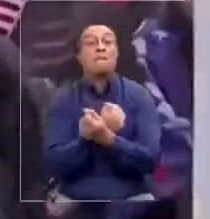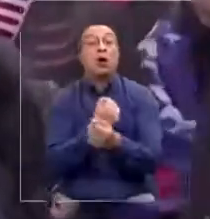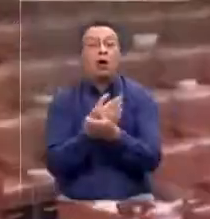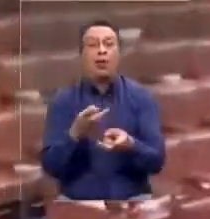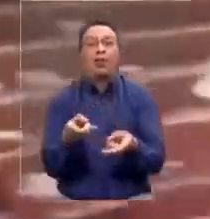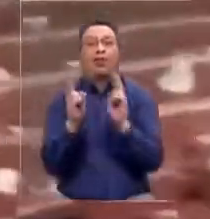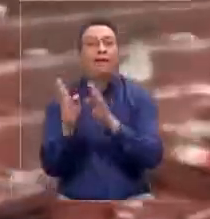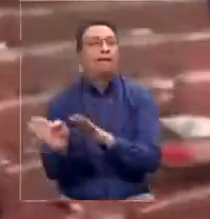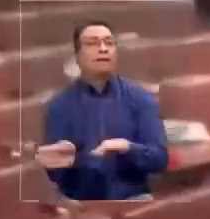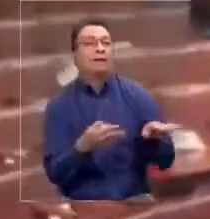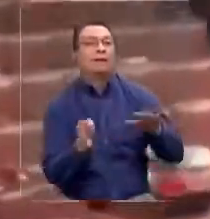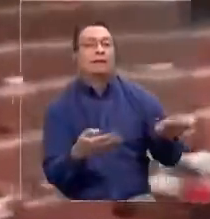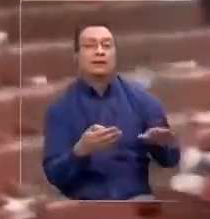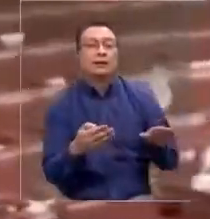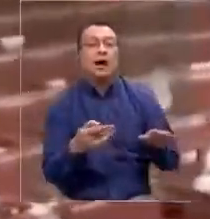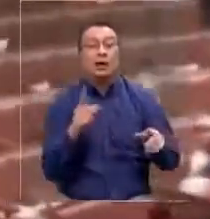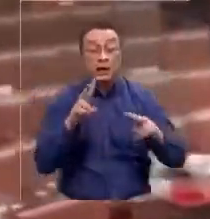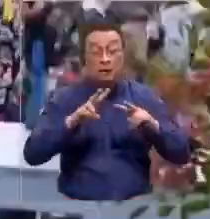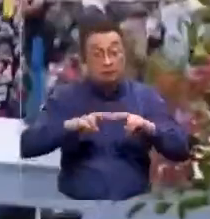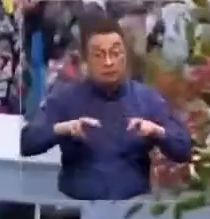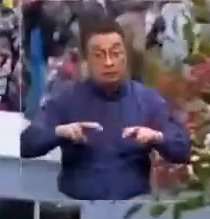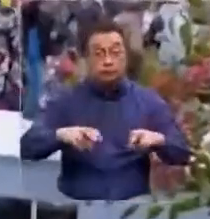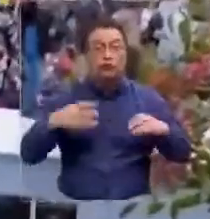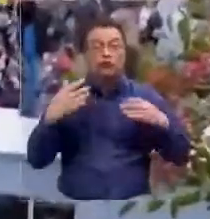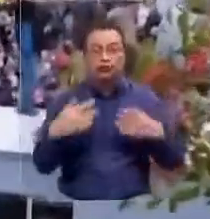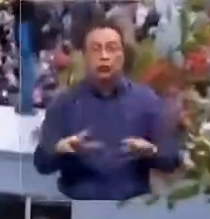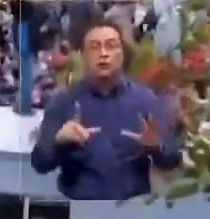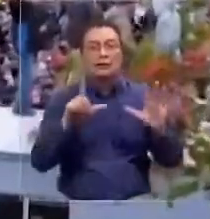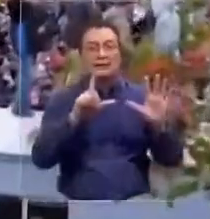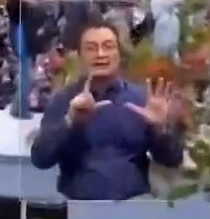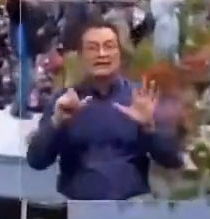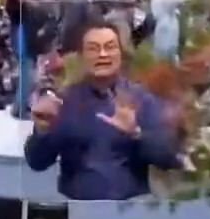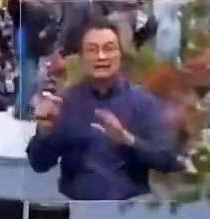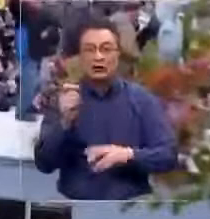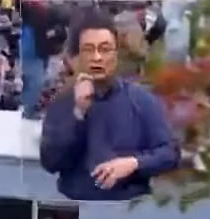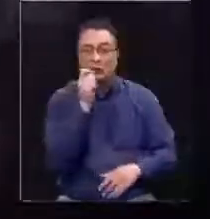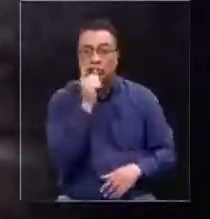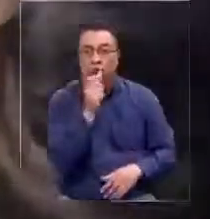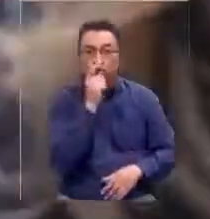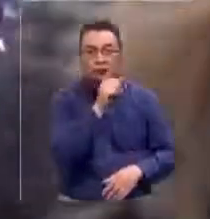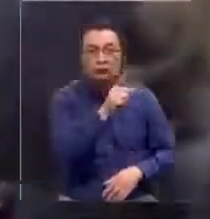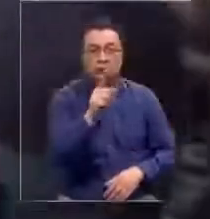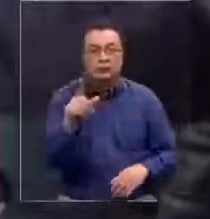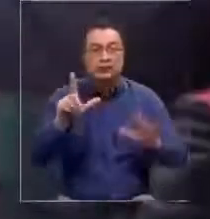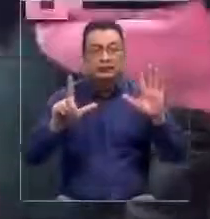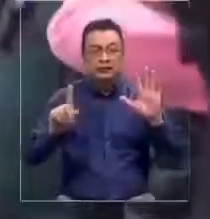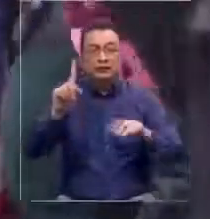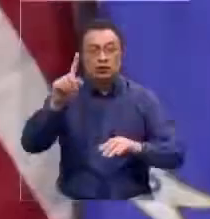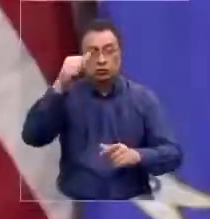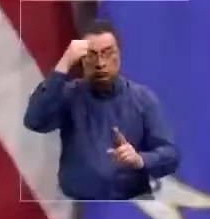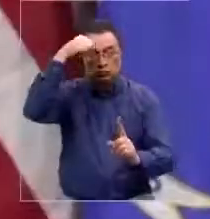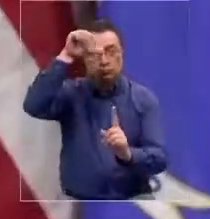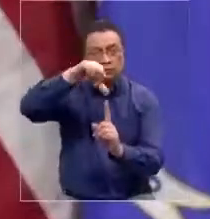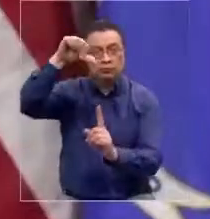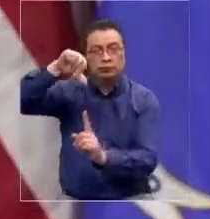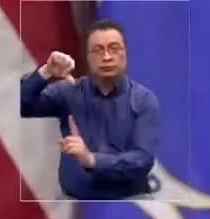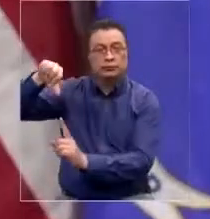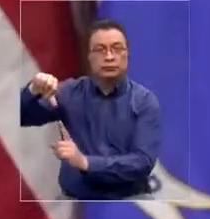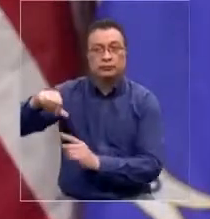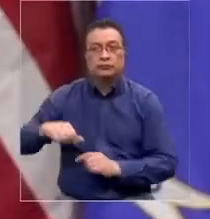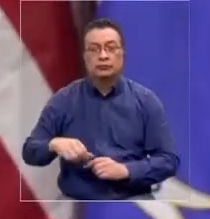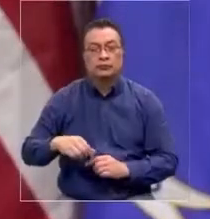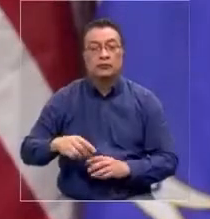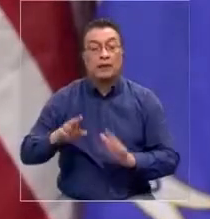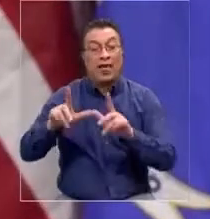dejó entrar. Lo cierto es que la investigación ya deja más de 700 acusados y 71 condenados.